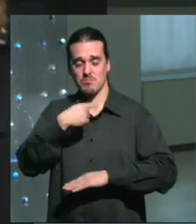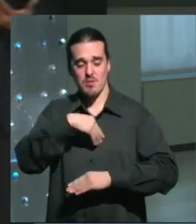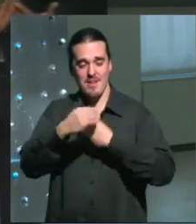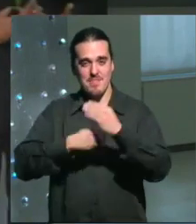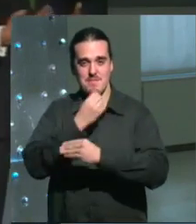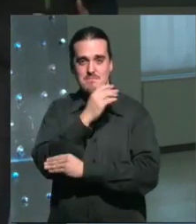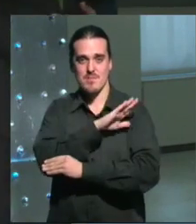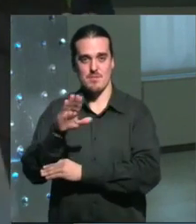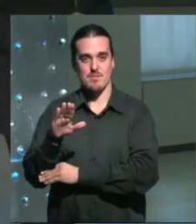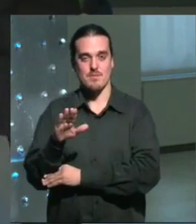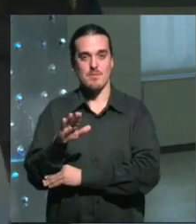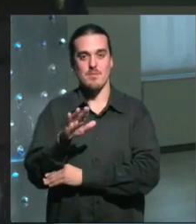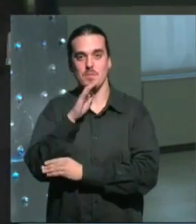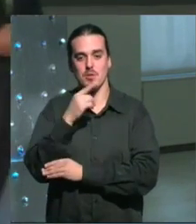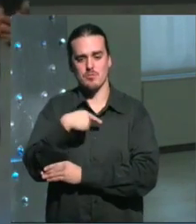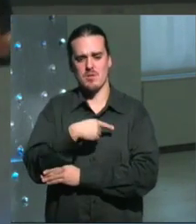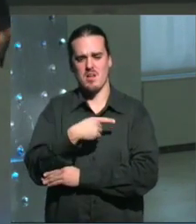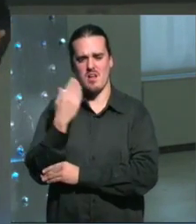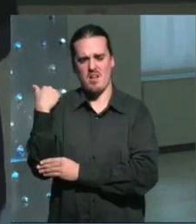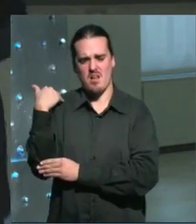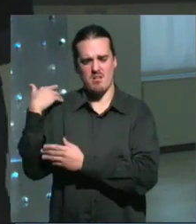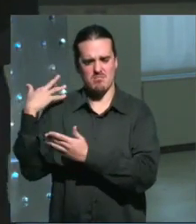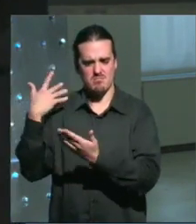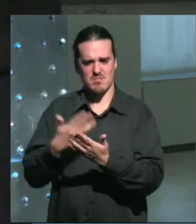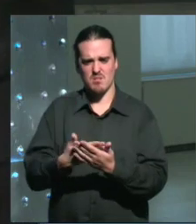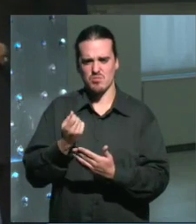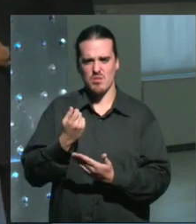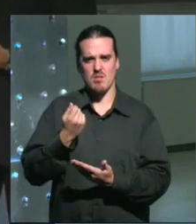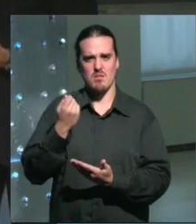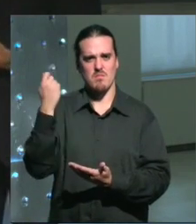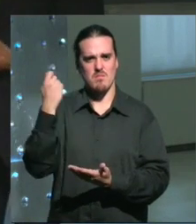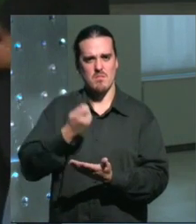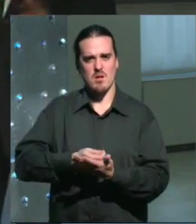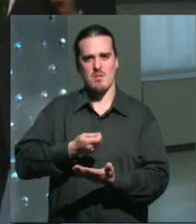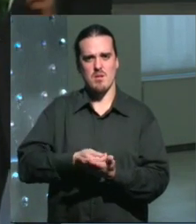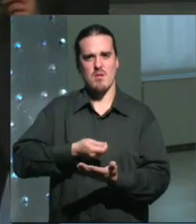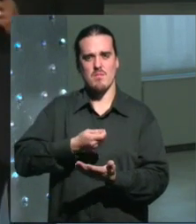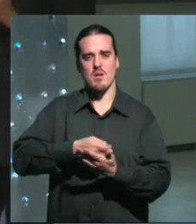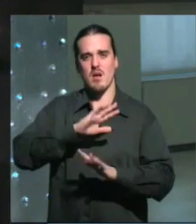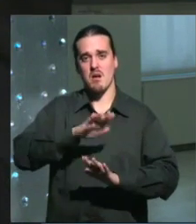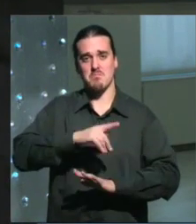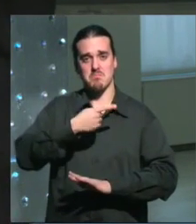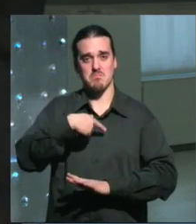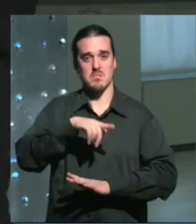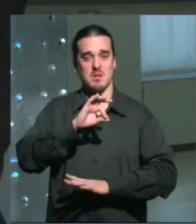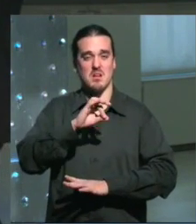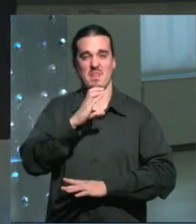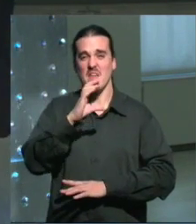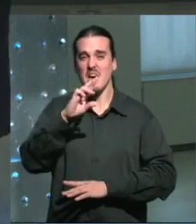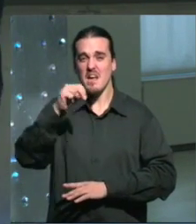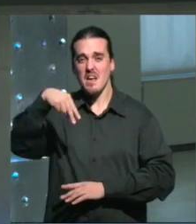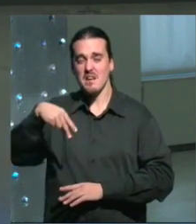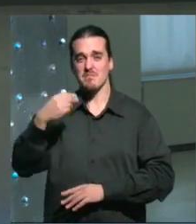pero yo he oído cifras dentro de la campaña que se gastaron más de 50 millones de dólares en crear este CRM. De hecho, uno de los fundadores de Facebook fue